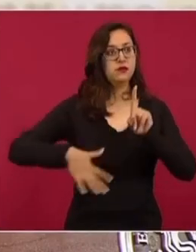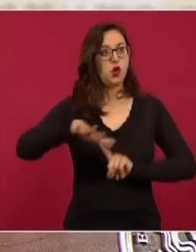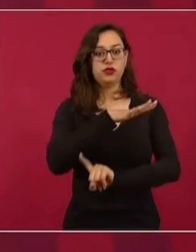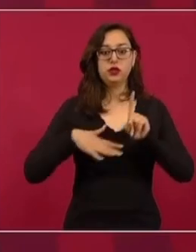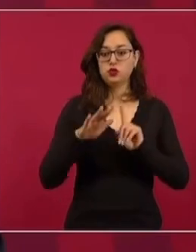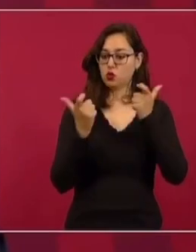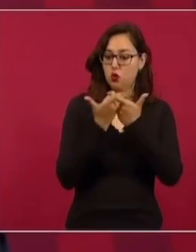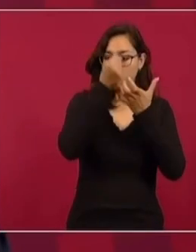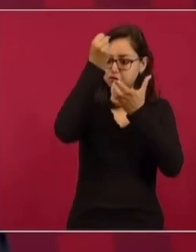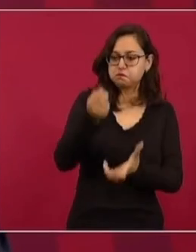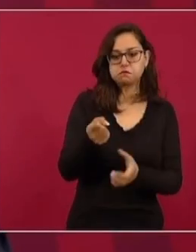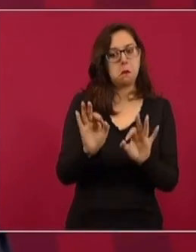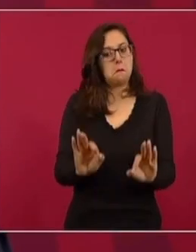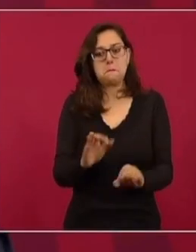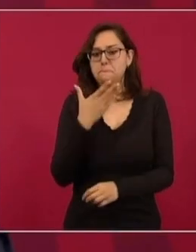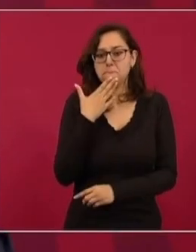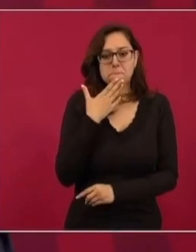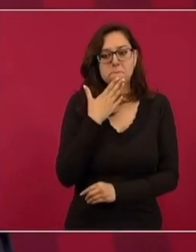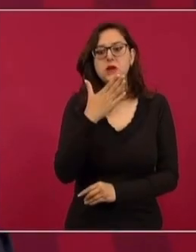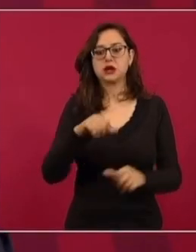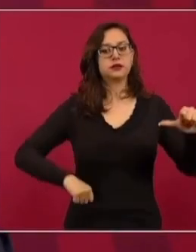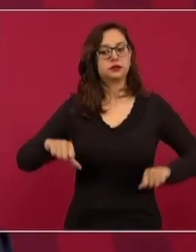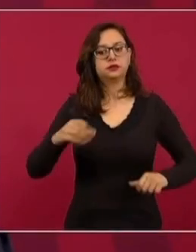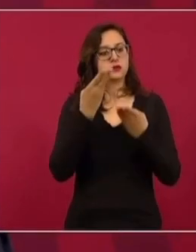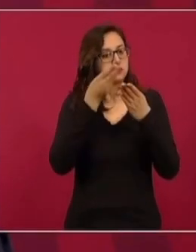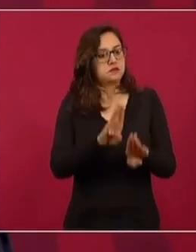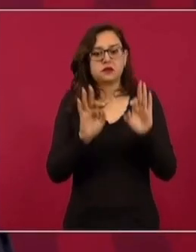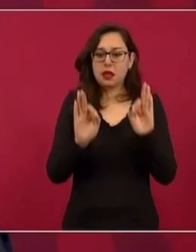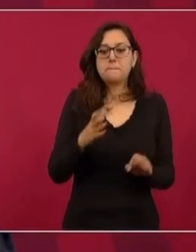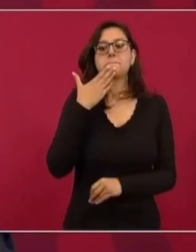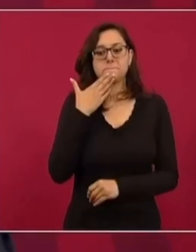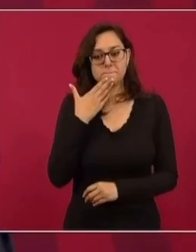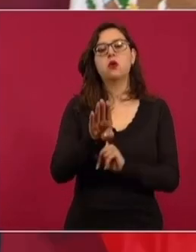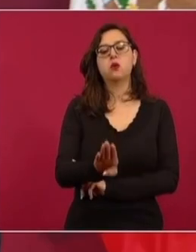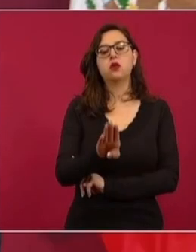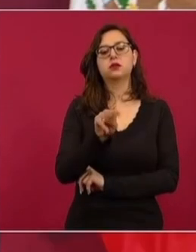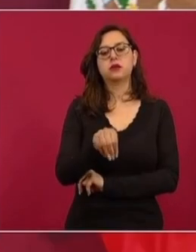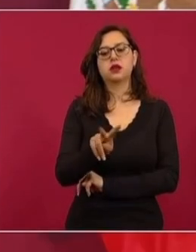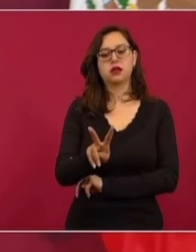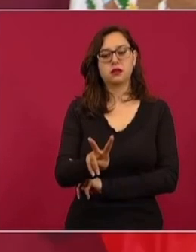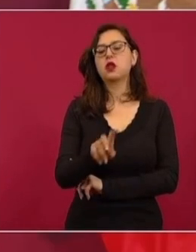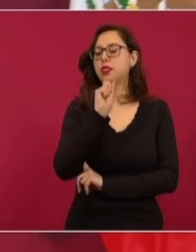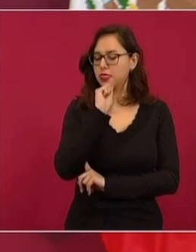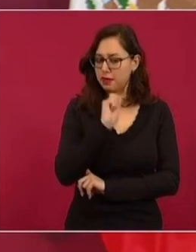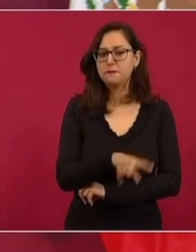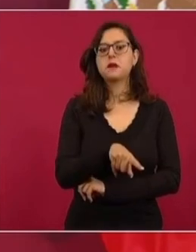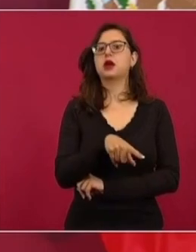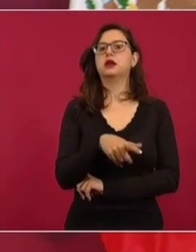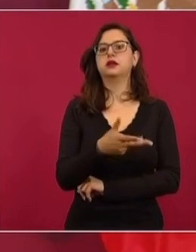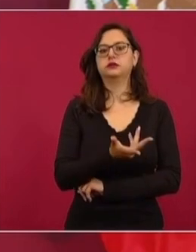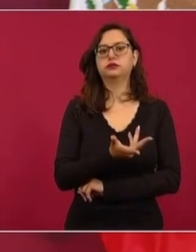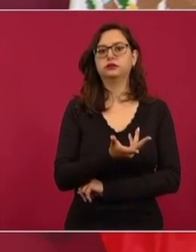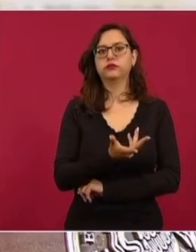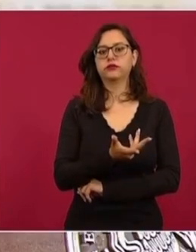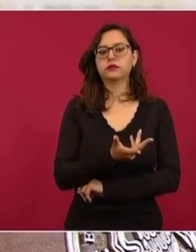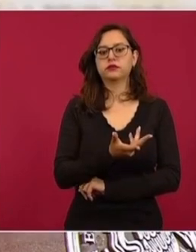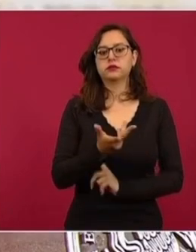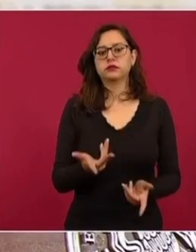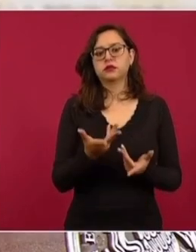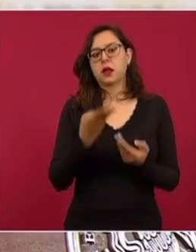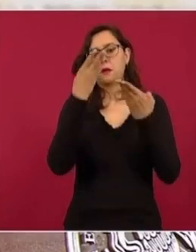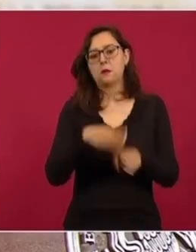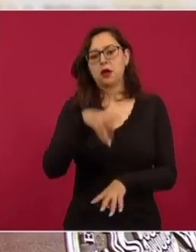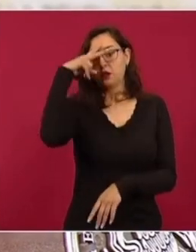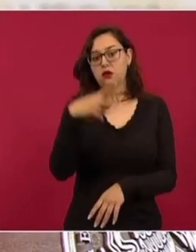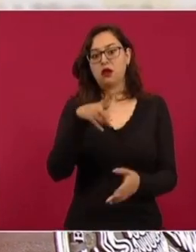para la inversión. La actividad bancaria ha tenido buenos resultados. Tenemos reservas en el